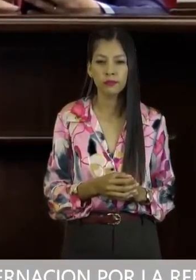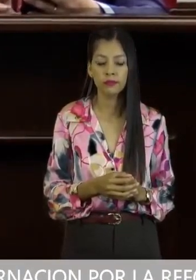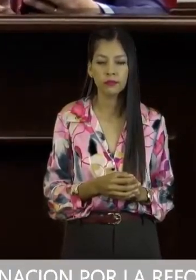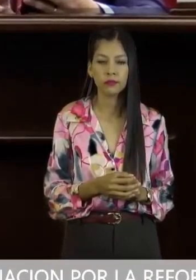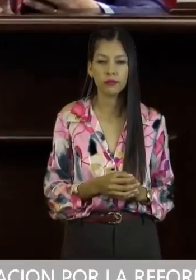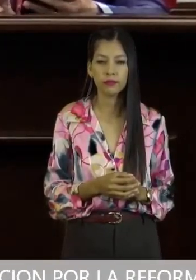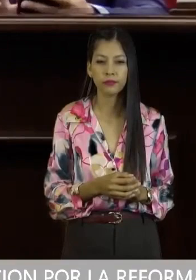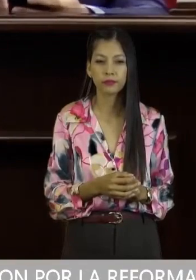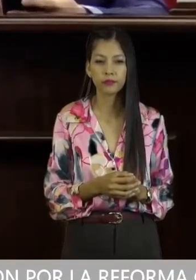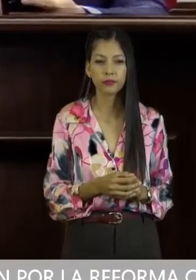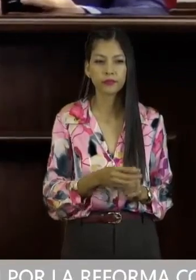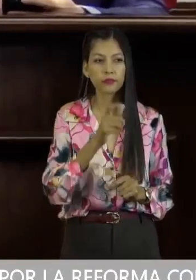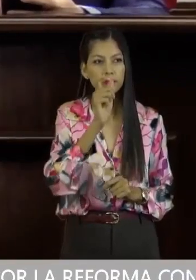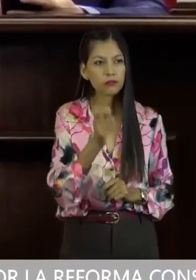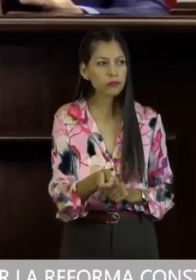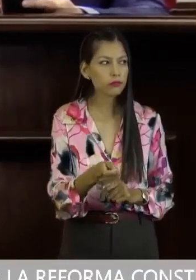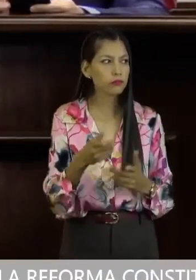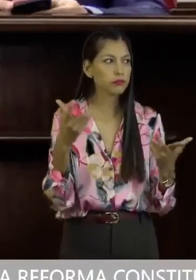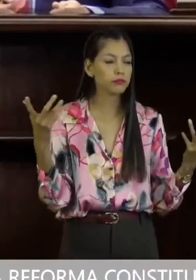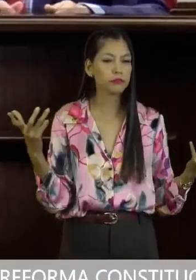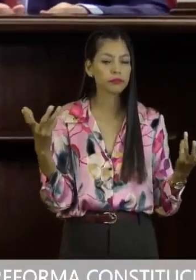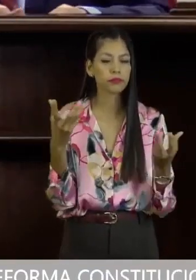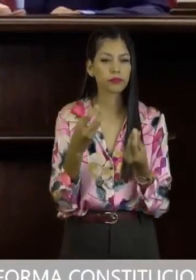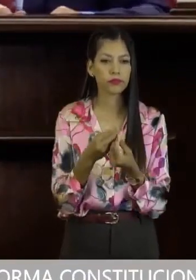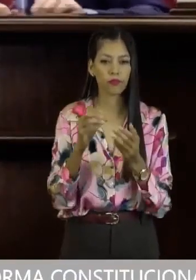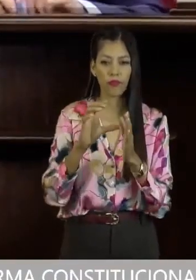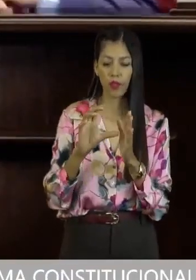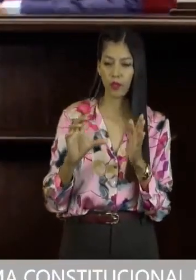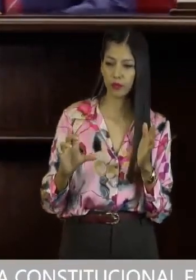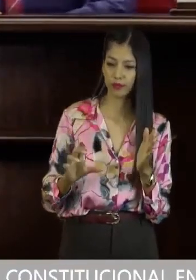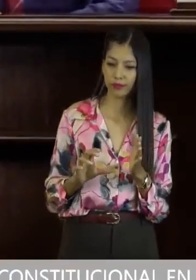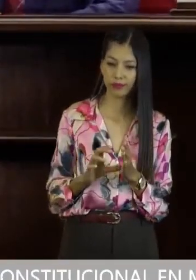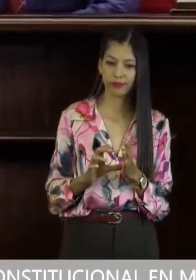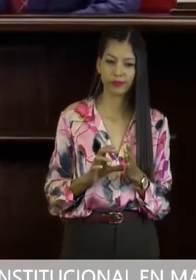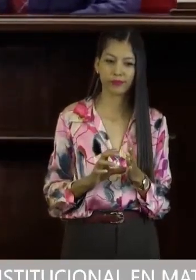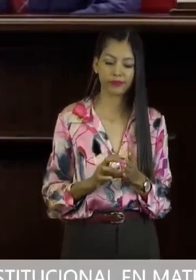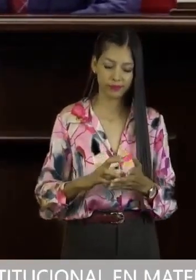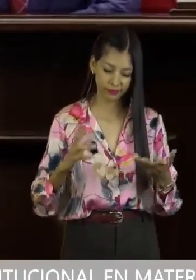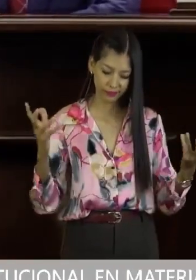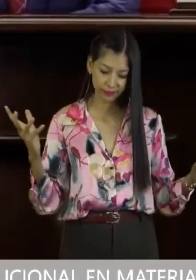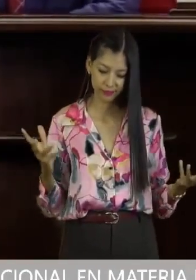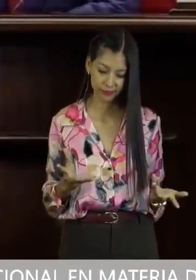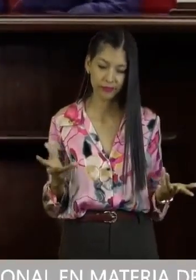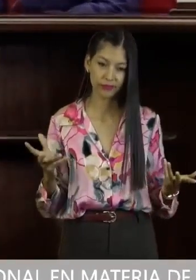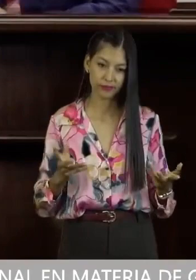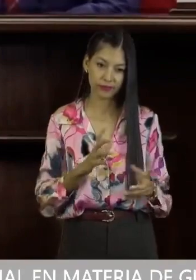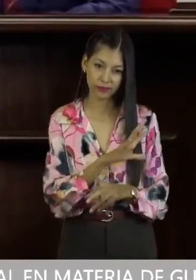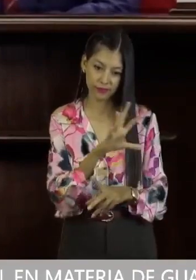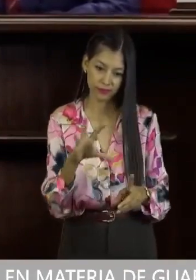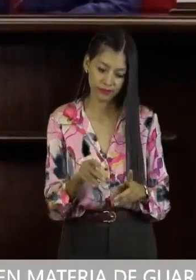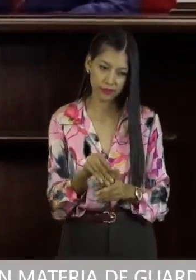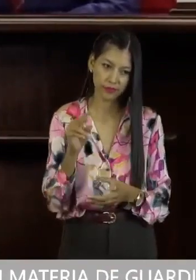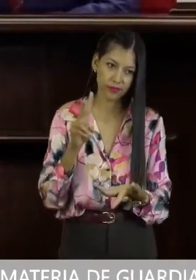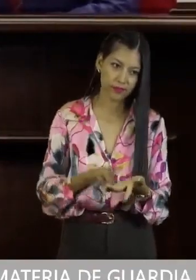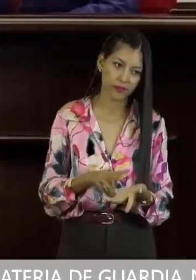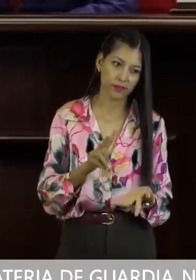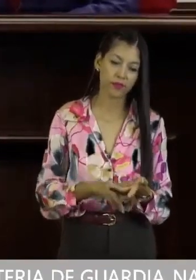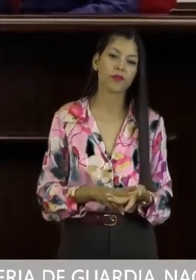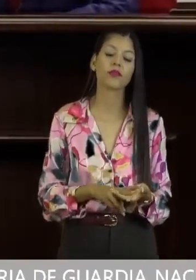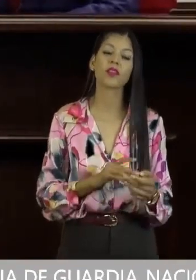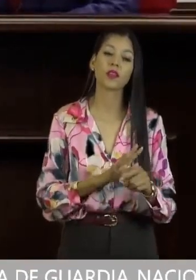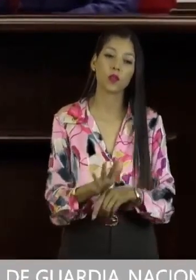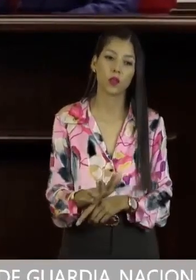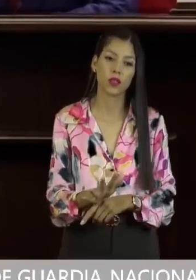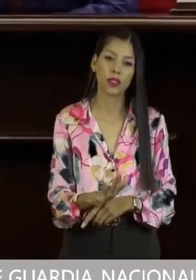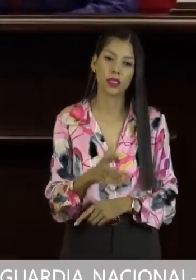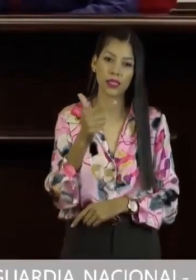a significar la construcción de un entramado constitucional que le da plena vigencia al actuar